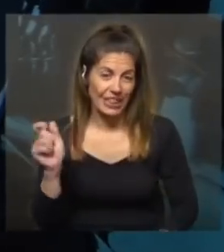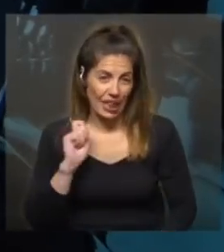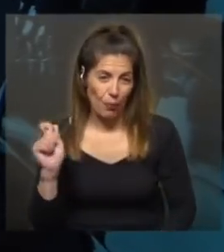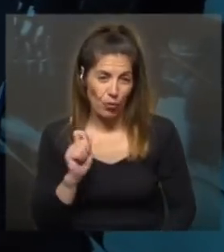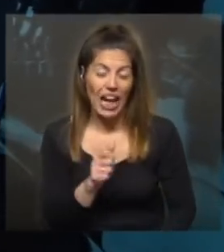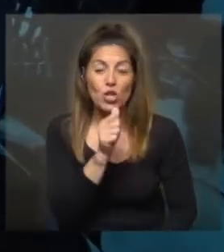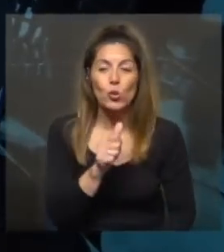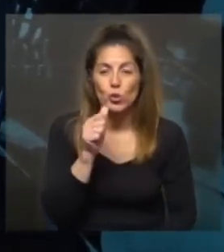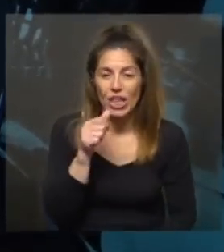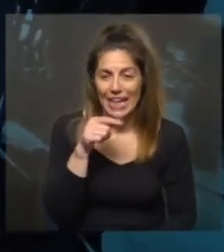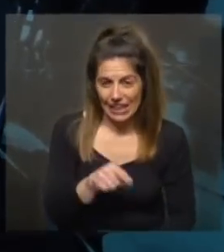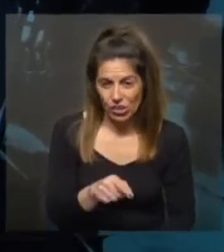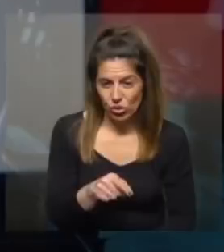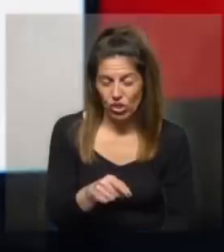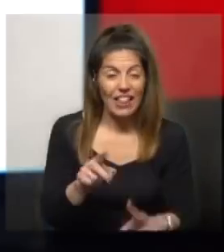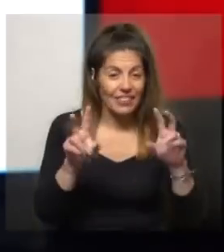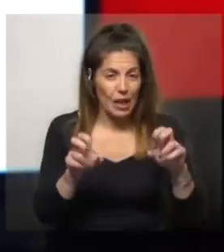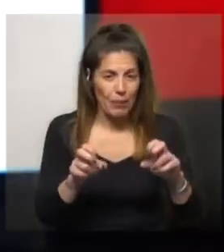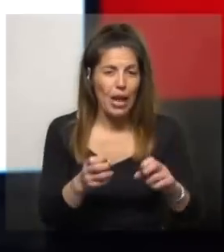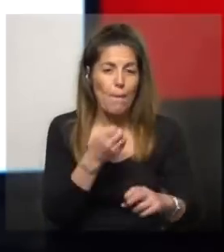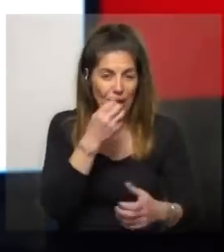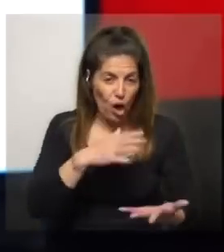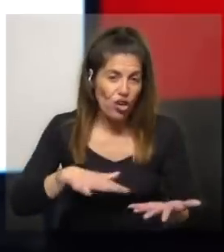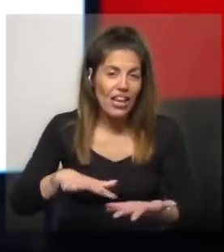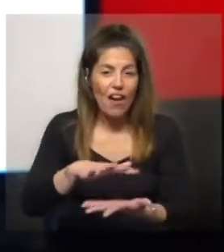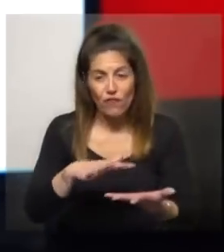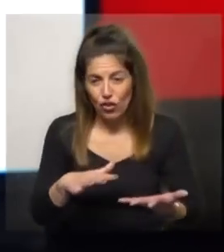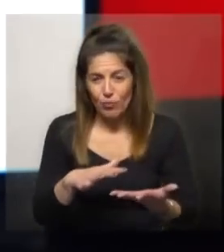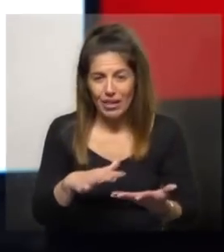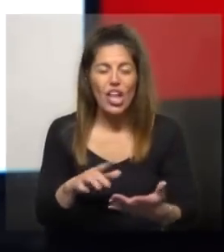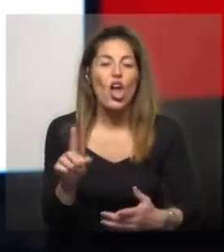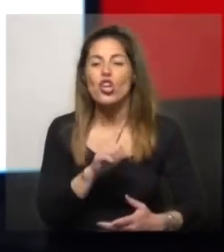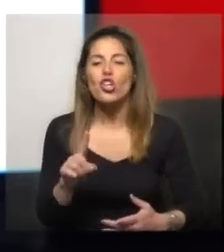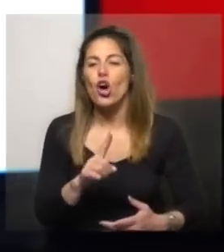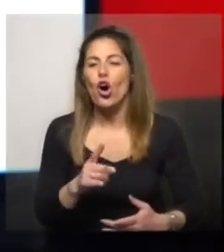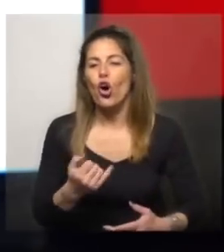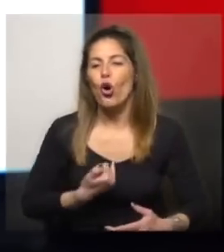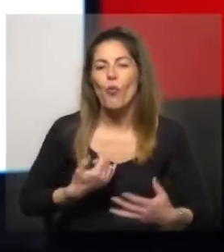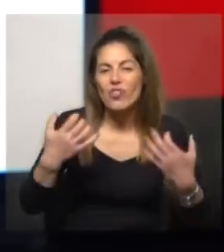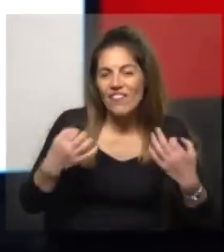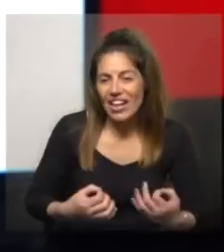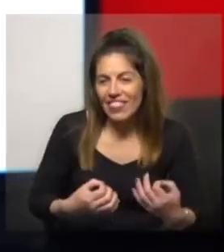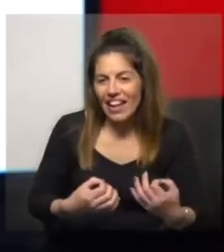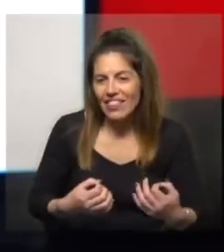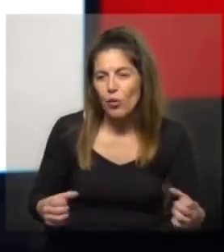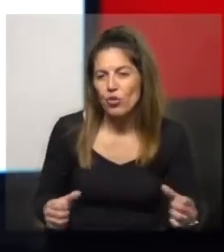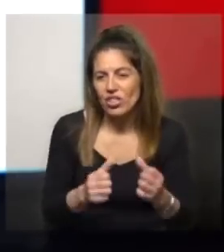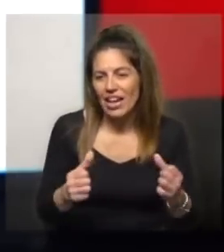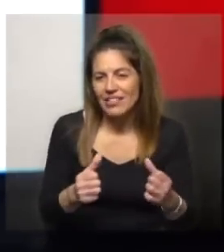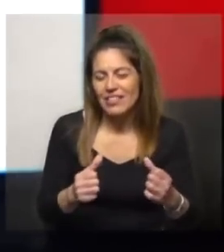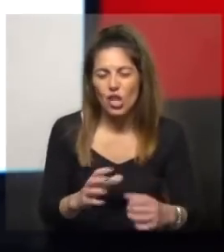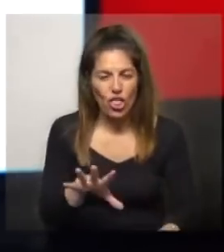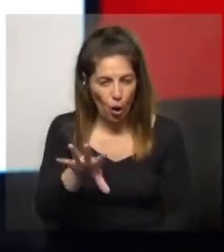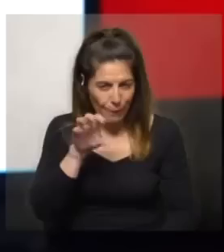resolverla en el mejor de los sentidos no como tener una Verdad de cómo se resuelve sino de